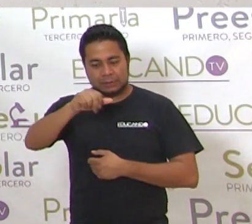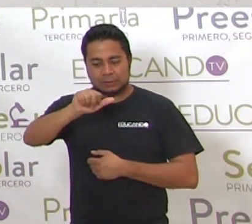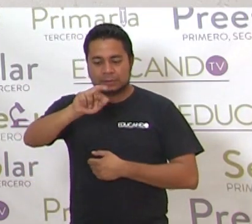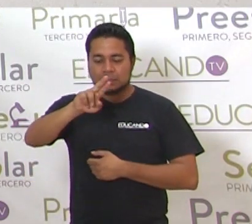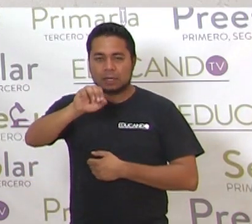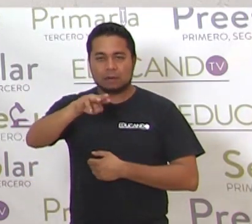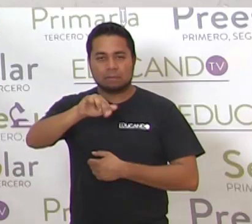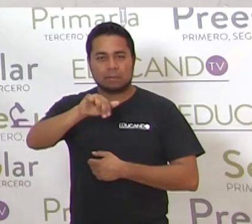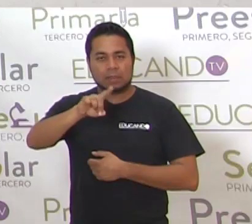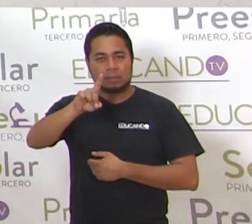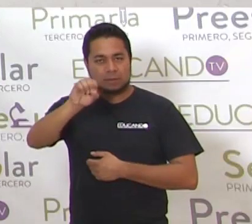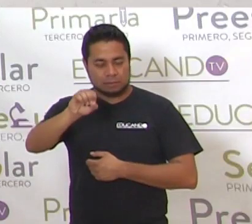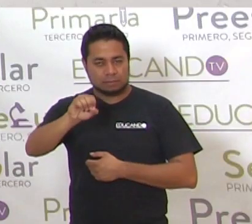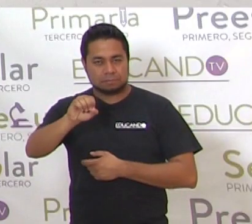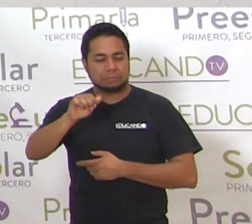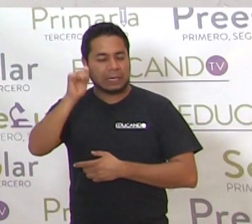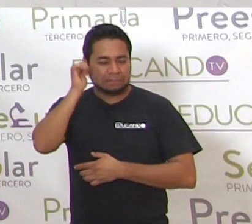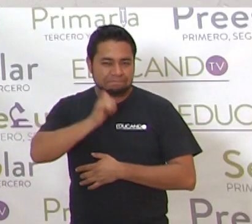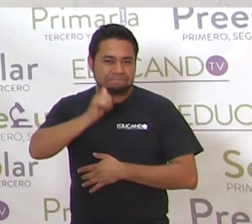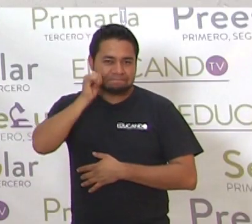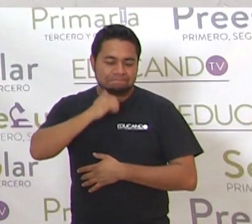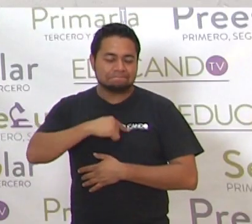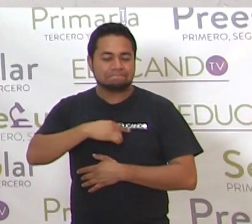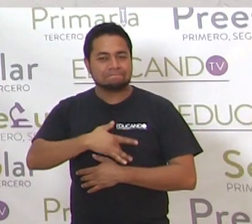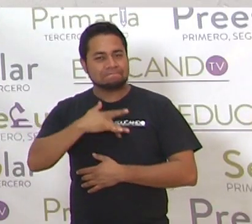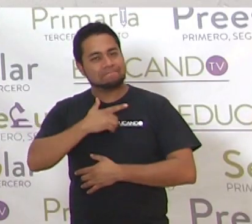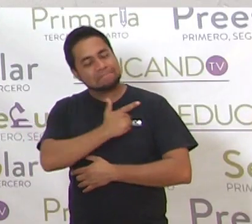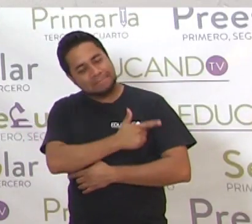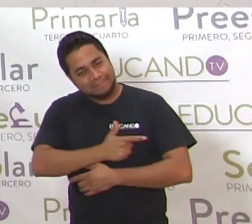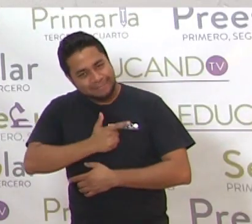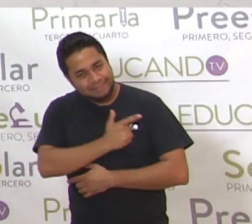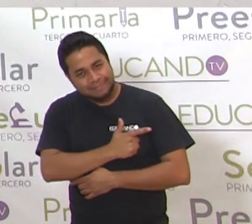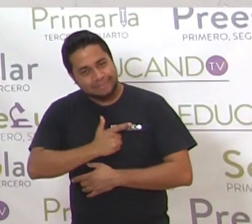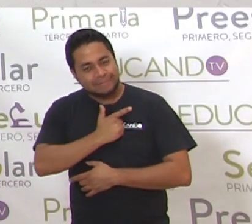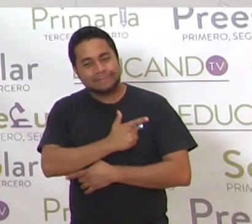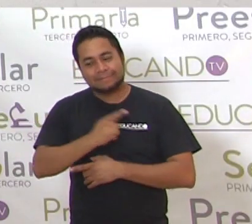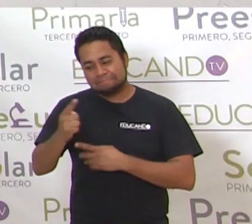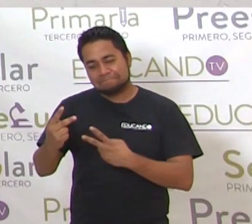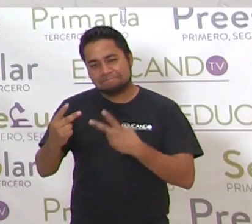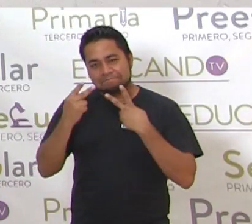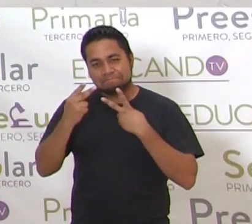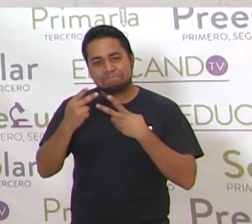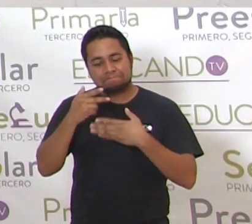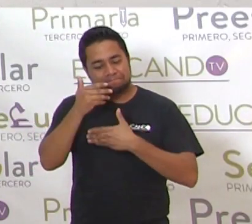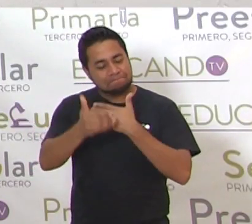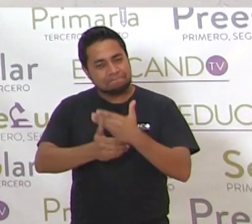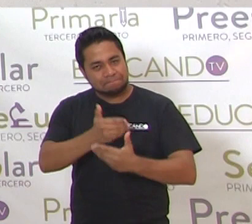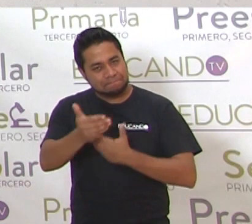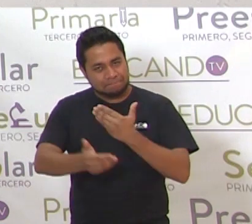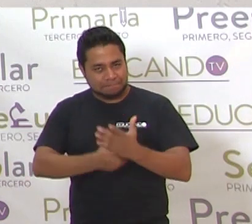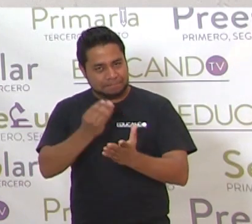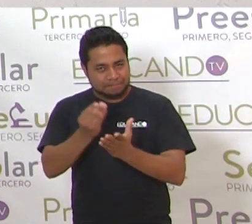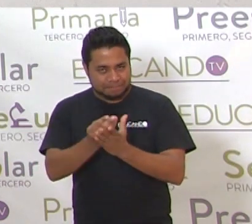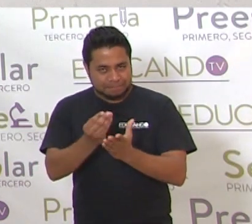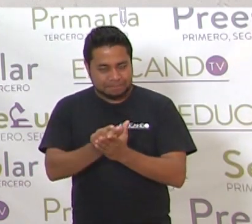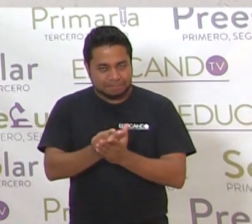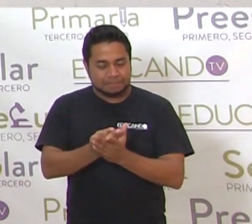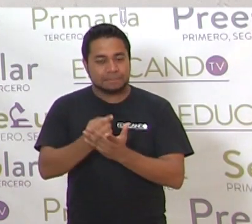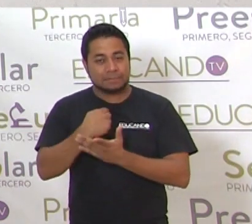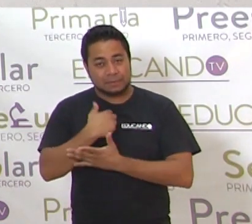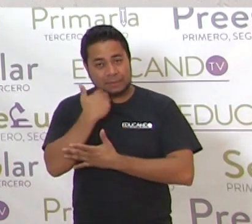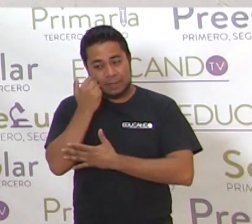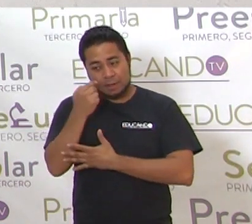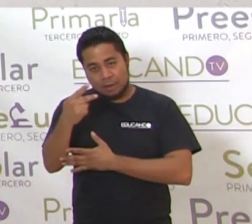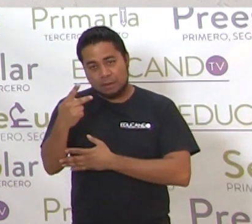nombre es armando mendoza y como siempre es un gusto enorme el que nos sigas acompañando a lo largo de toda esta transmisión te invito